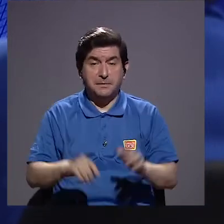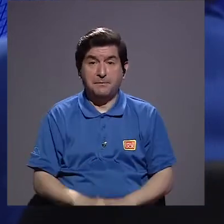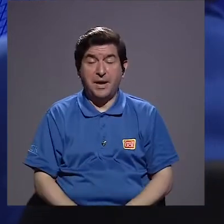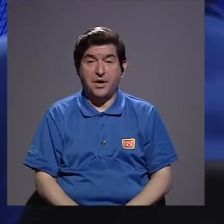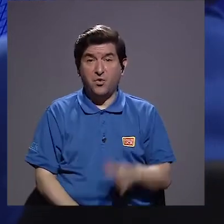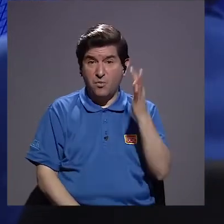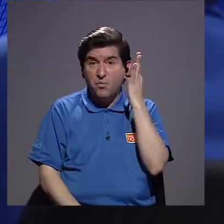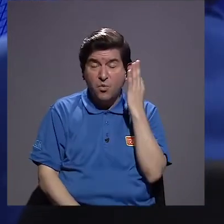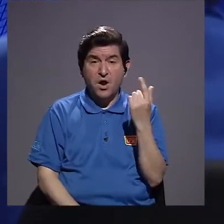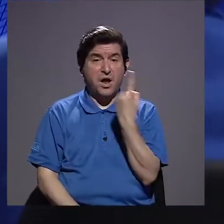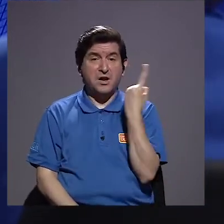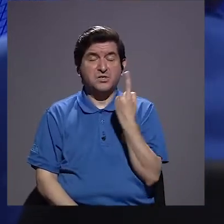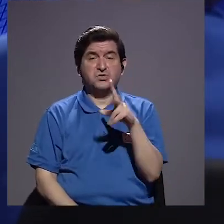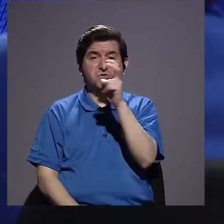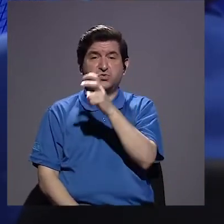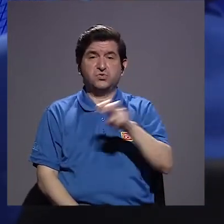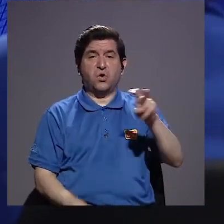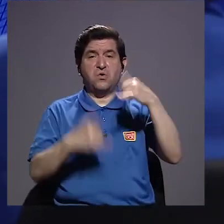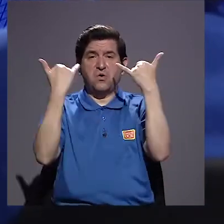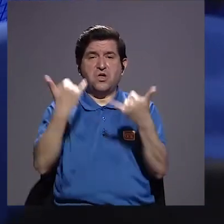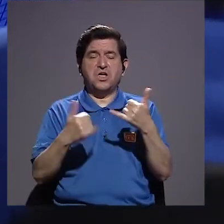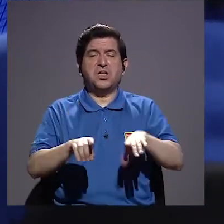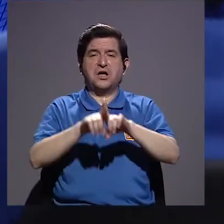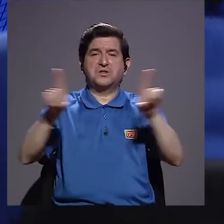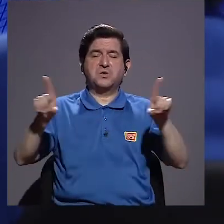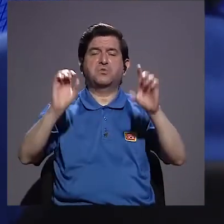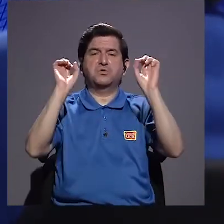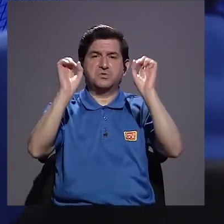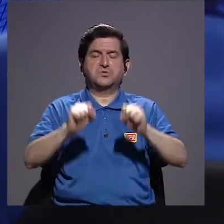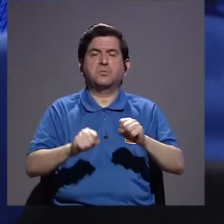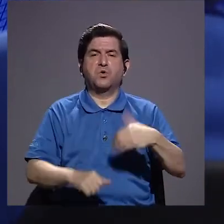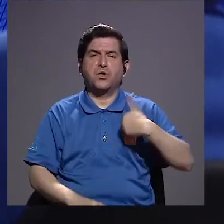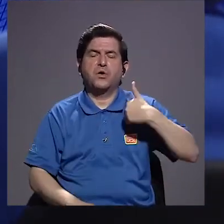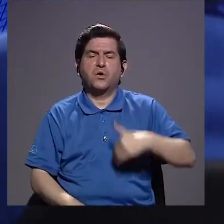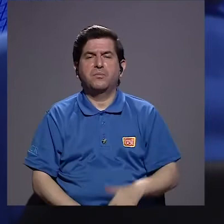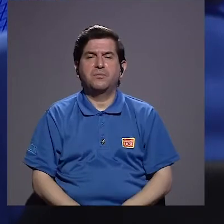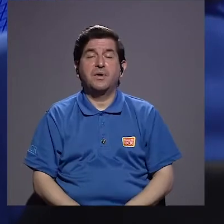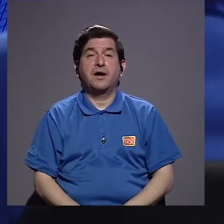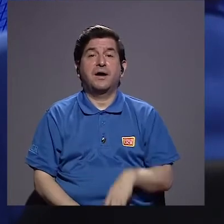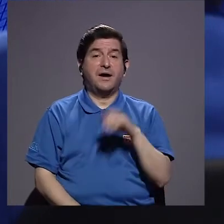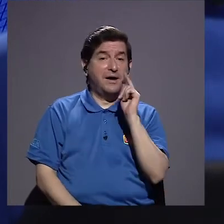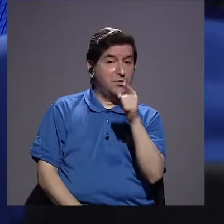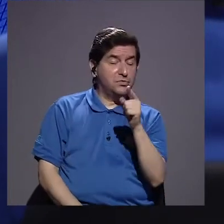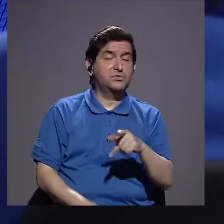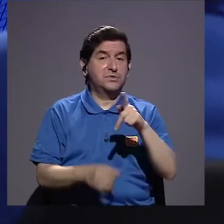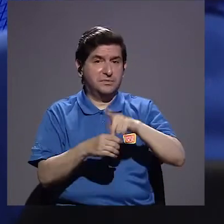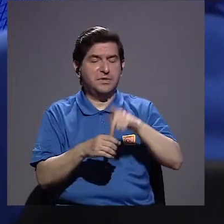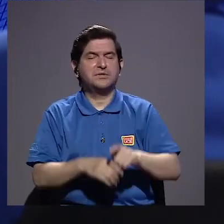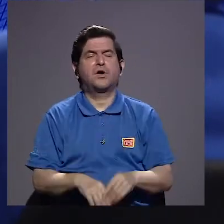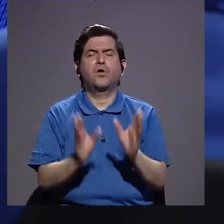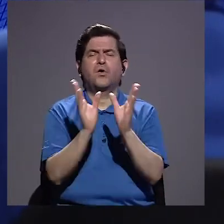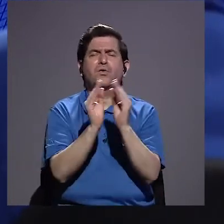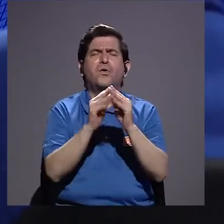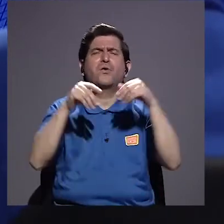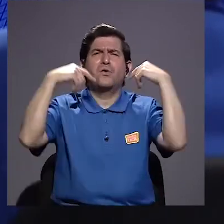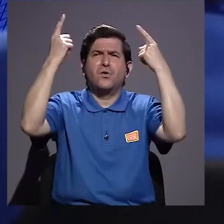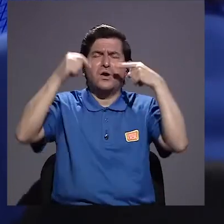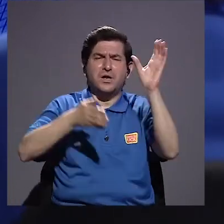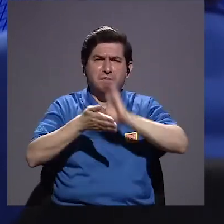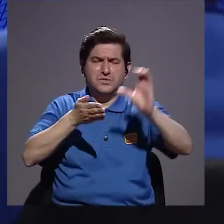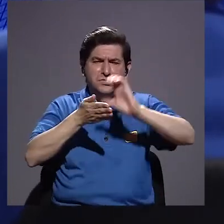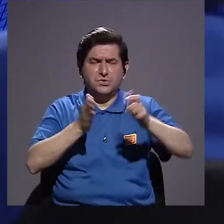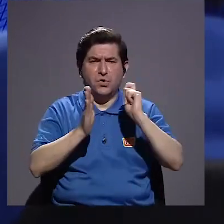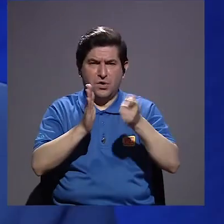infidelidad. Doña Elizabeth tuvo grandes luchas en aquel congreso jurídico famoso en el Colegio de Abogados, donde inclusive